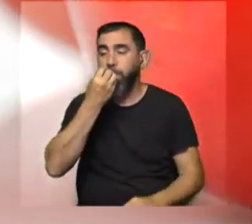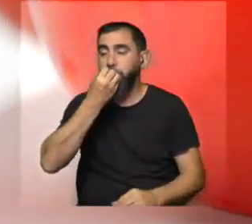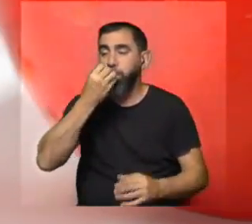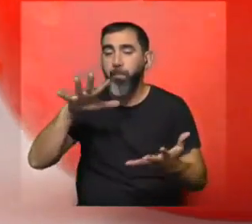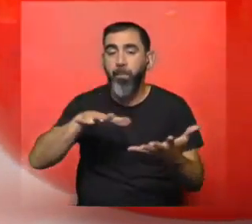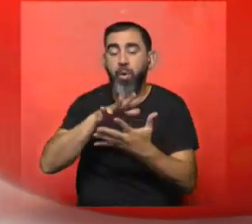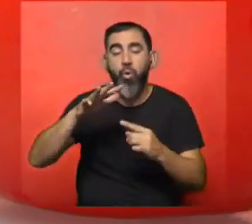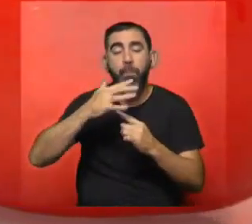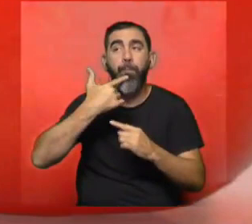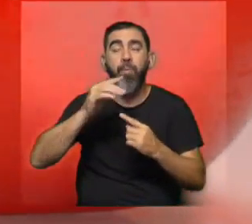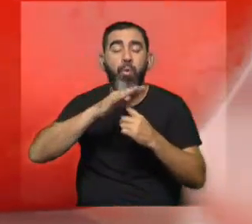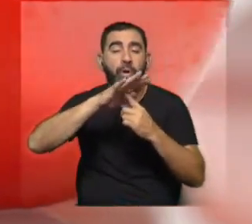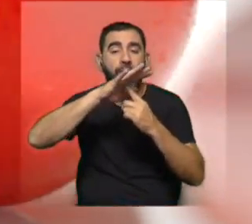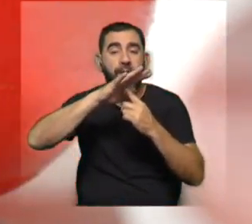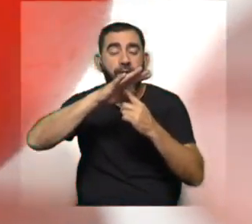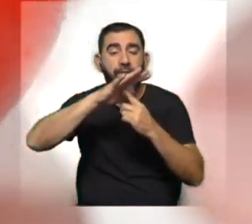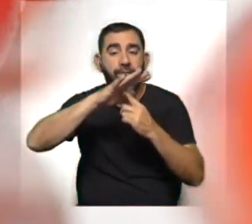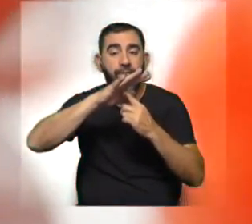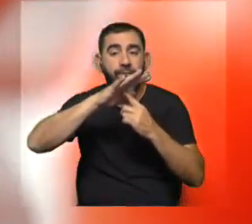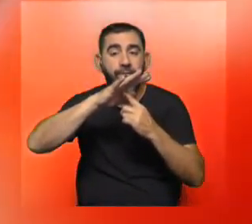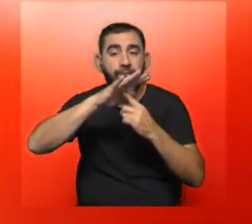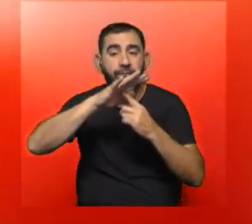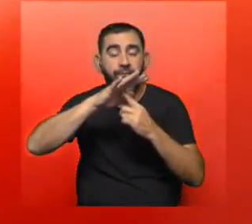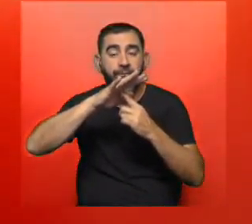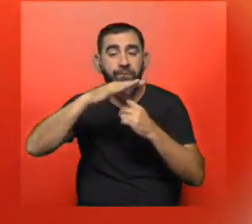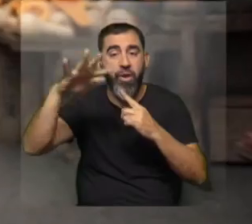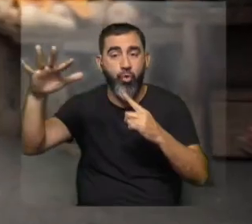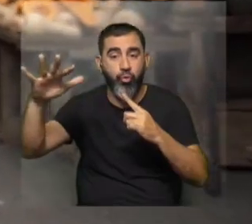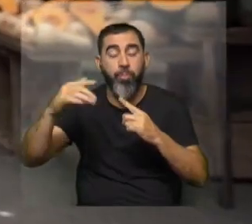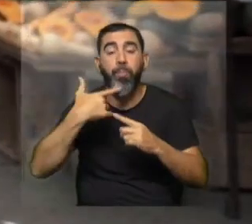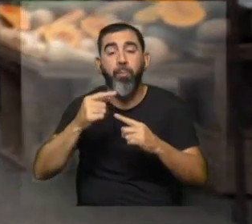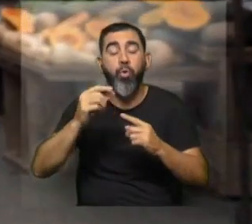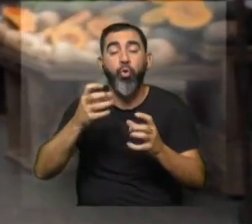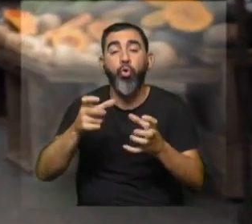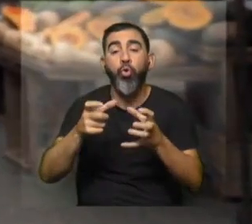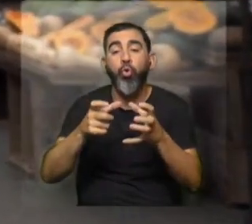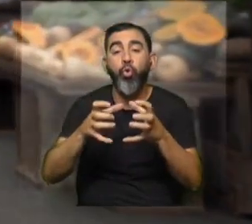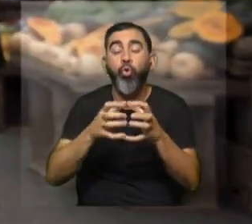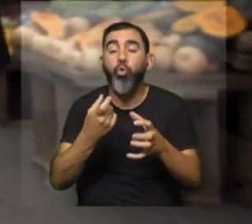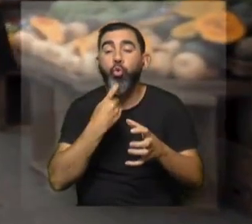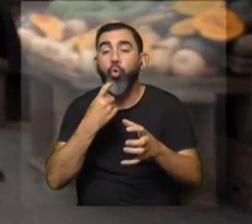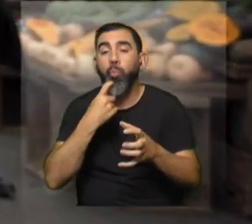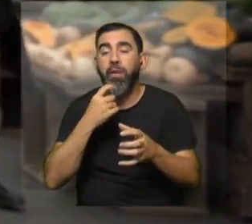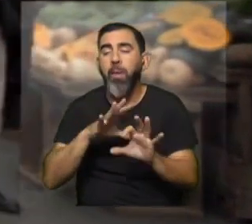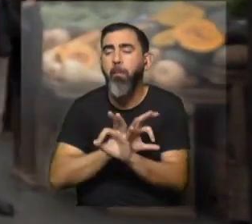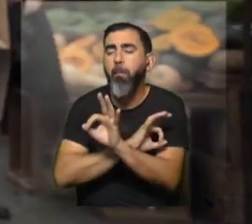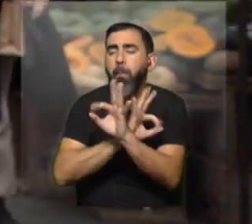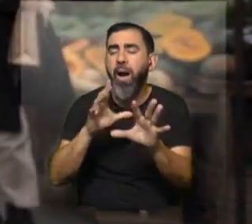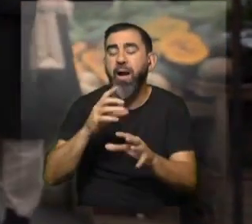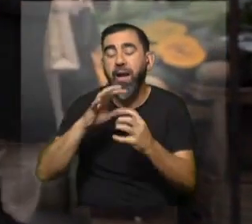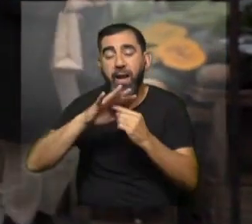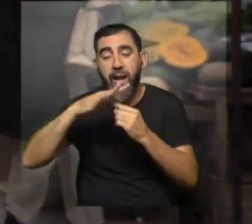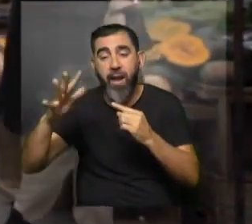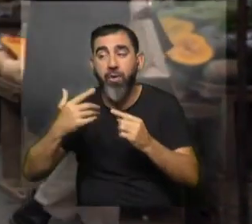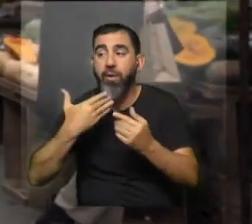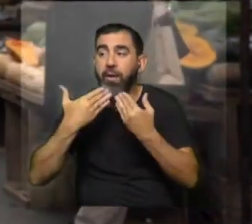del invierno. En general, los tomates en invierno no llegan a un buen color. Son así, son más claros. Y gracias a las